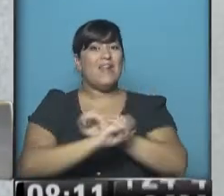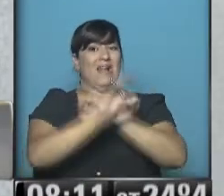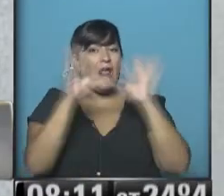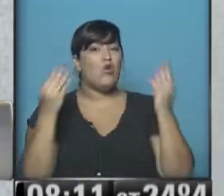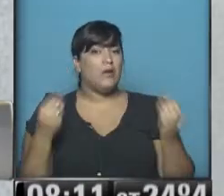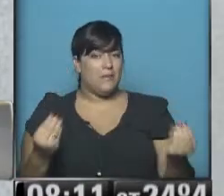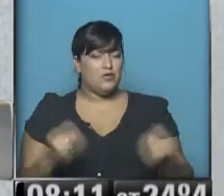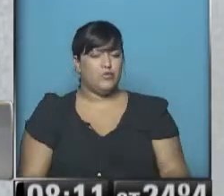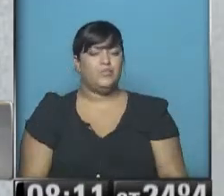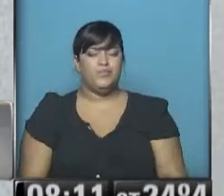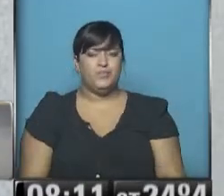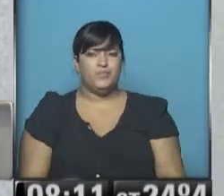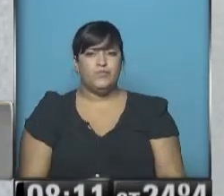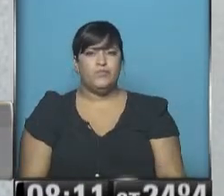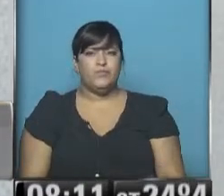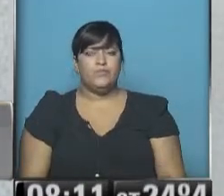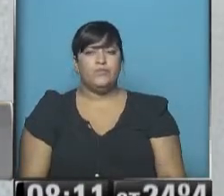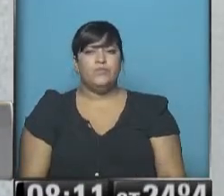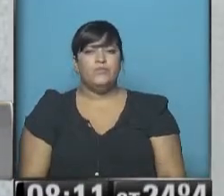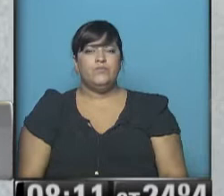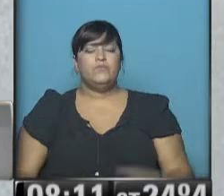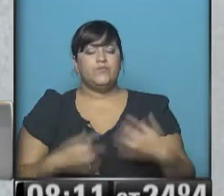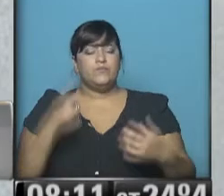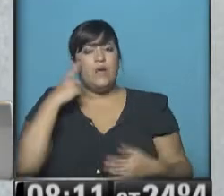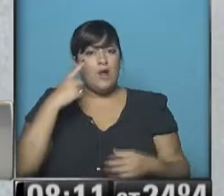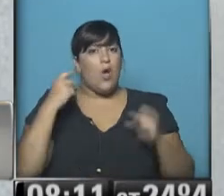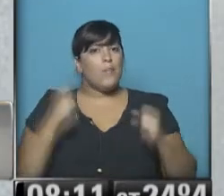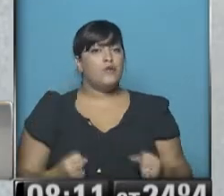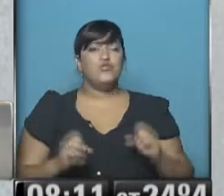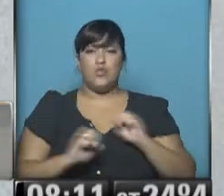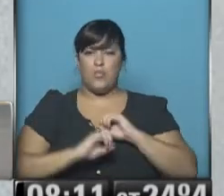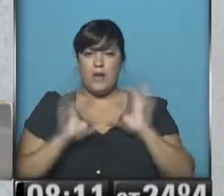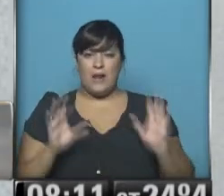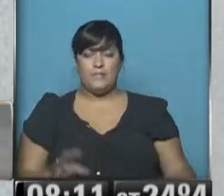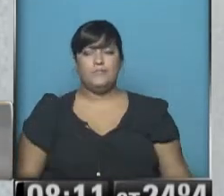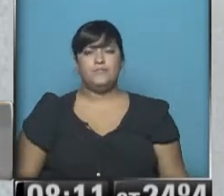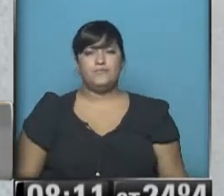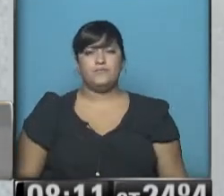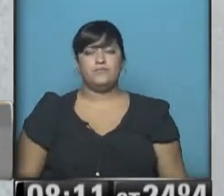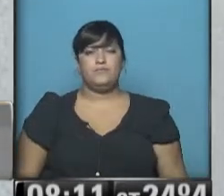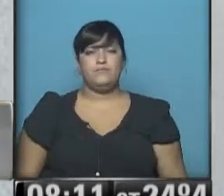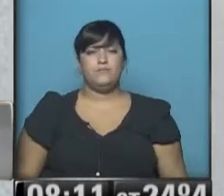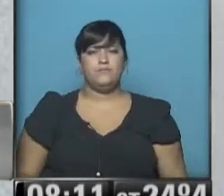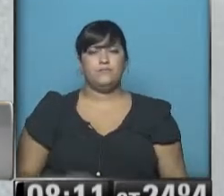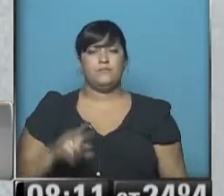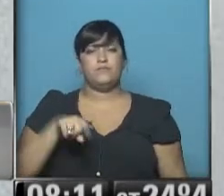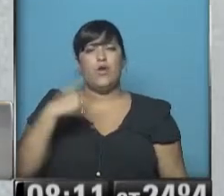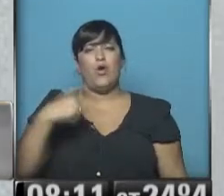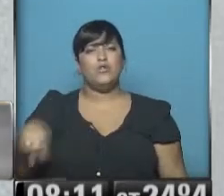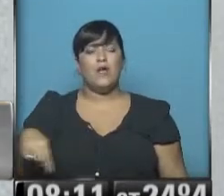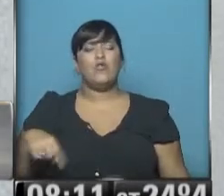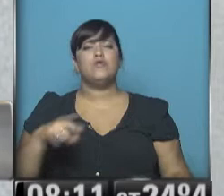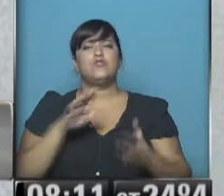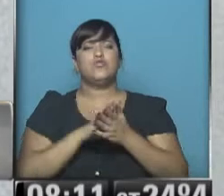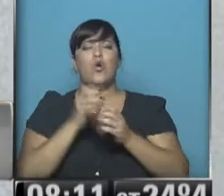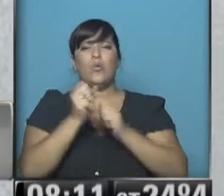en consecuencia creo y la posición ha sido muy clara de este sentido por lo demás respecto al tema de la industria